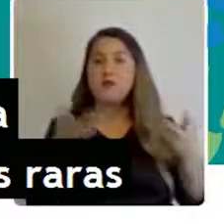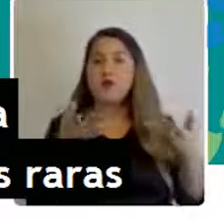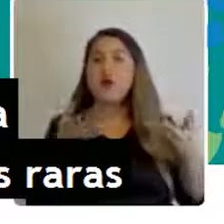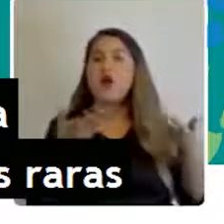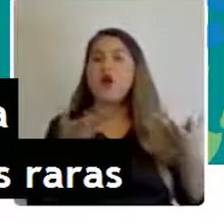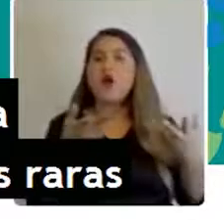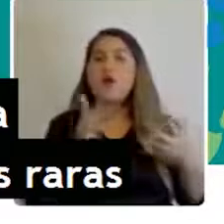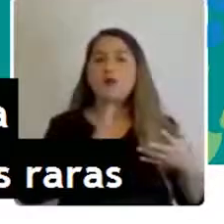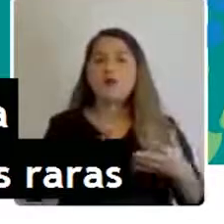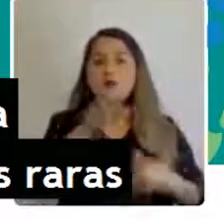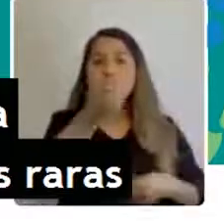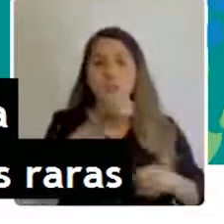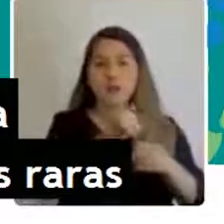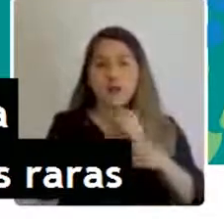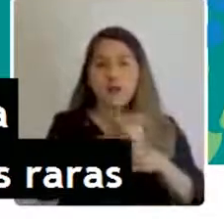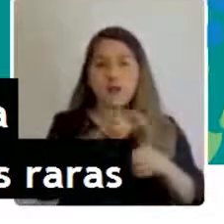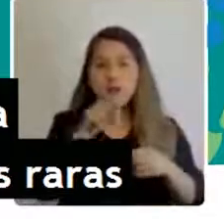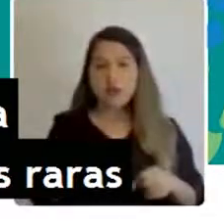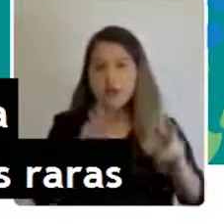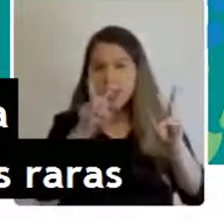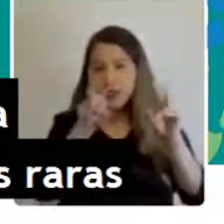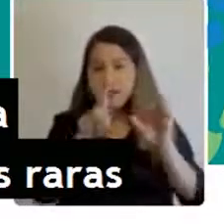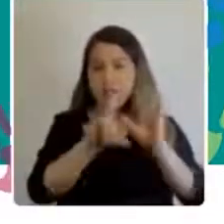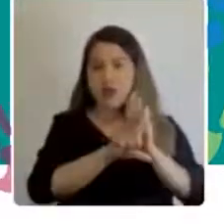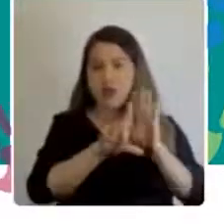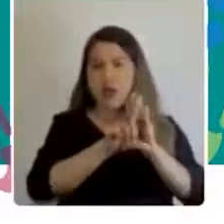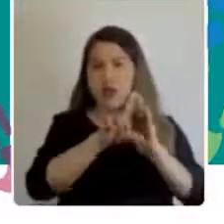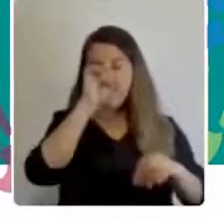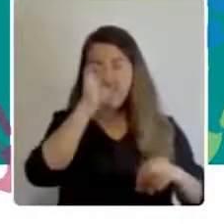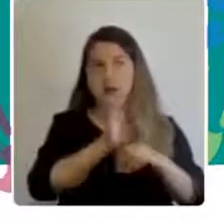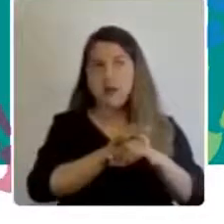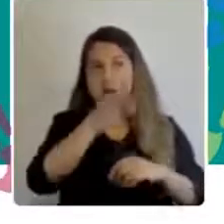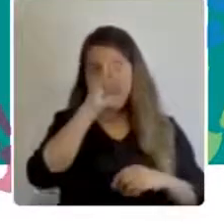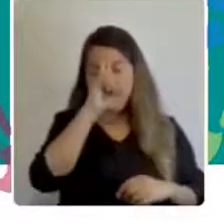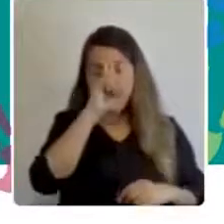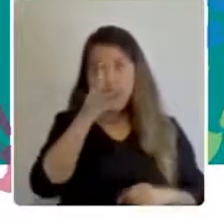seguir trabajando en esta configuración de una ley de enfermedades raras, que es de lo que